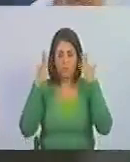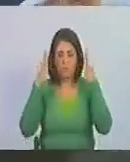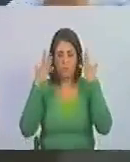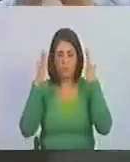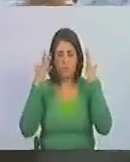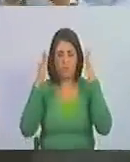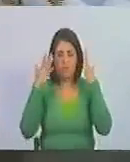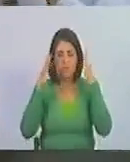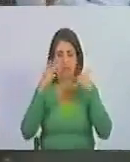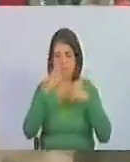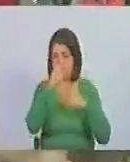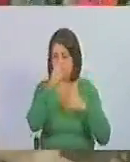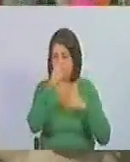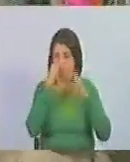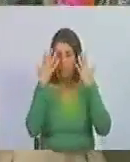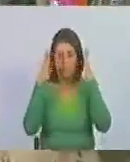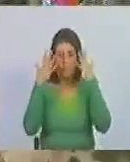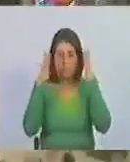Gracias.